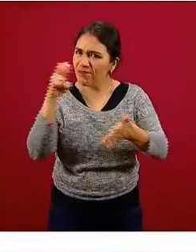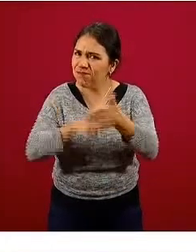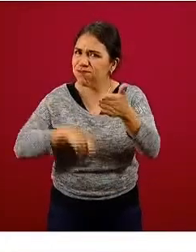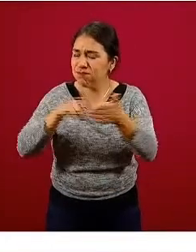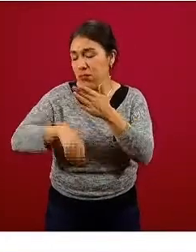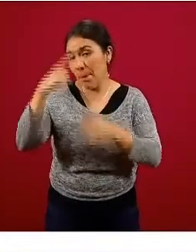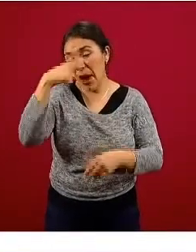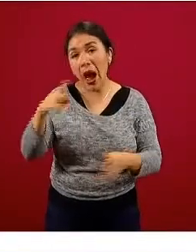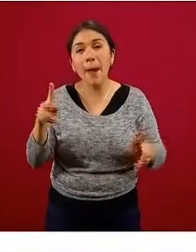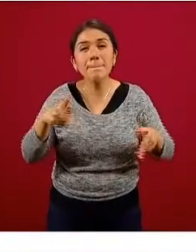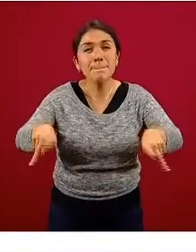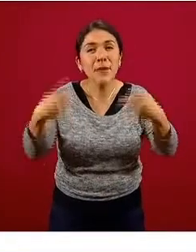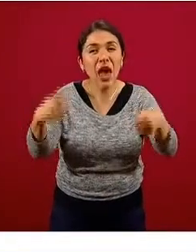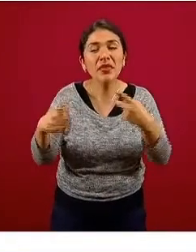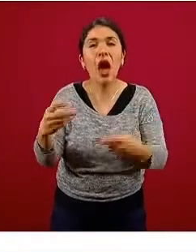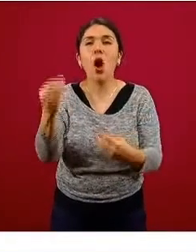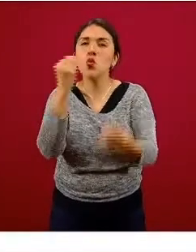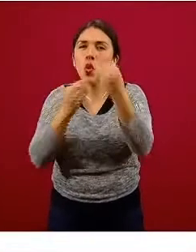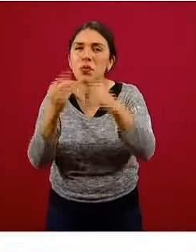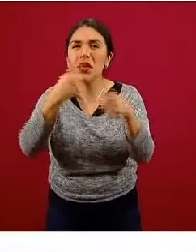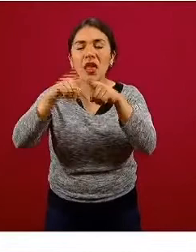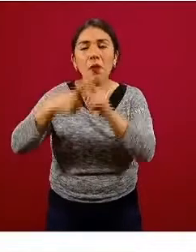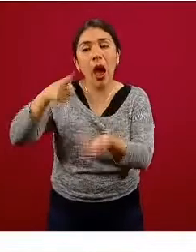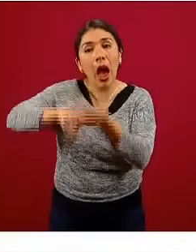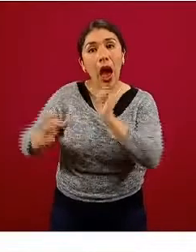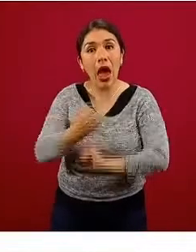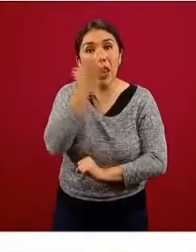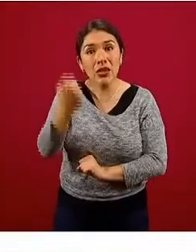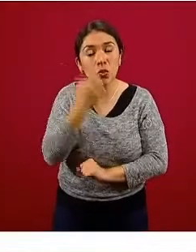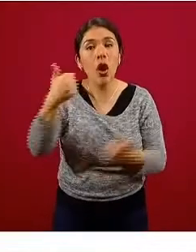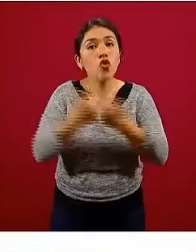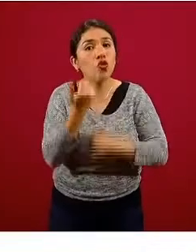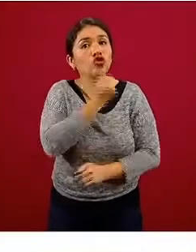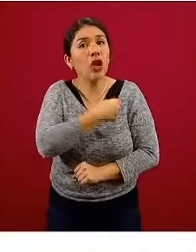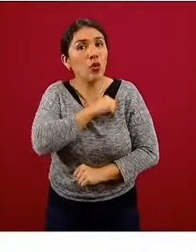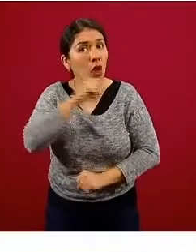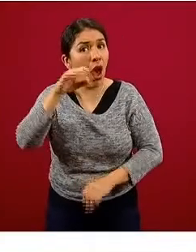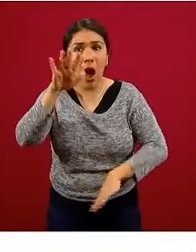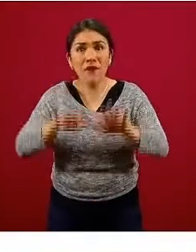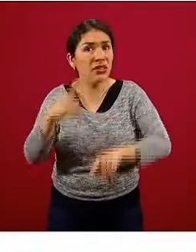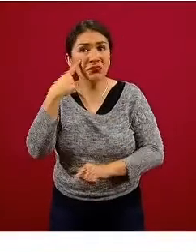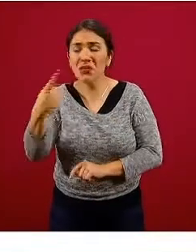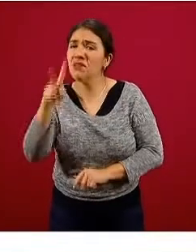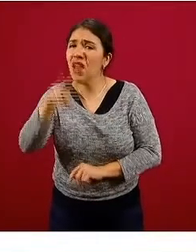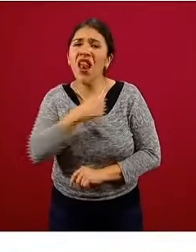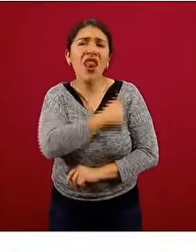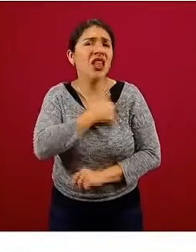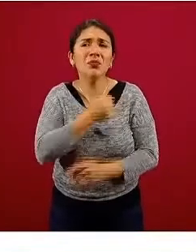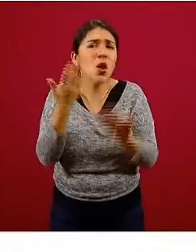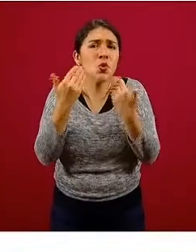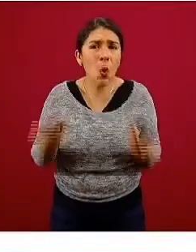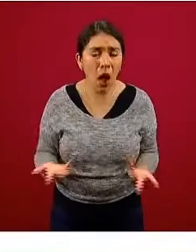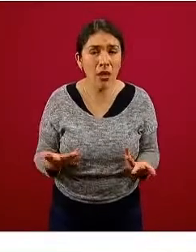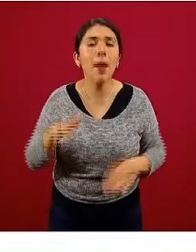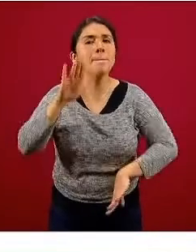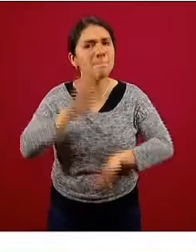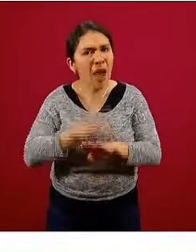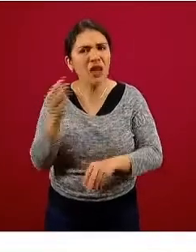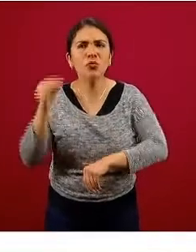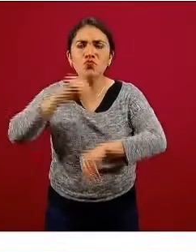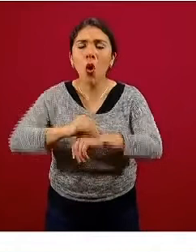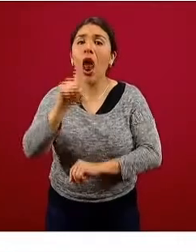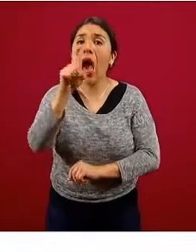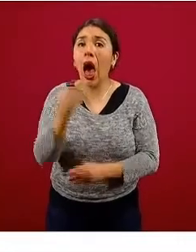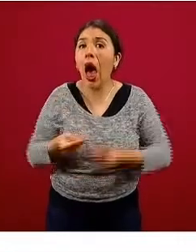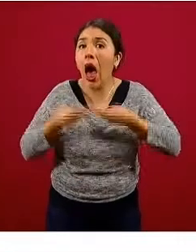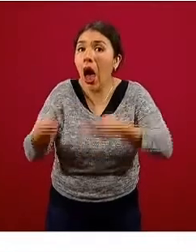de venta de alimentos y bebidas saludables dentro de las escuelas que lamentablemente no se aplican. Aumentar la disponibilidad de